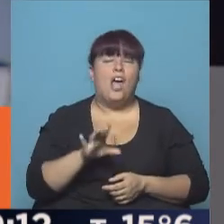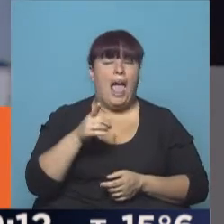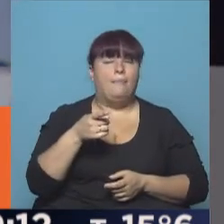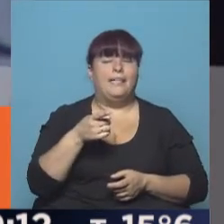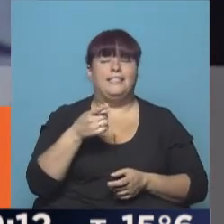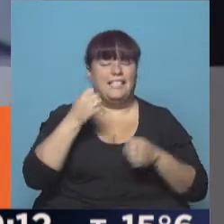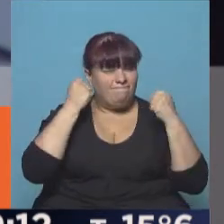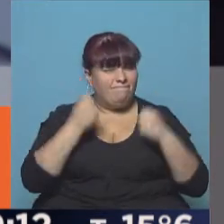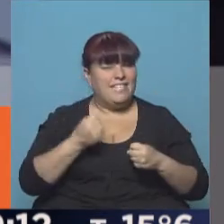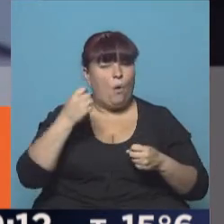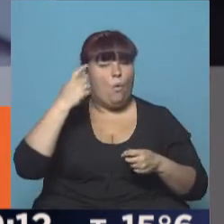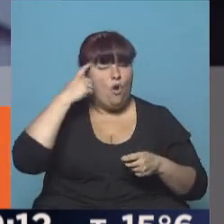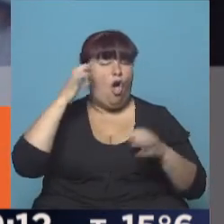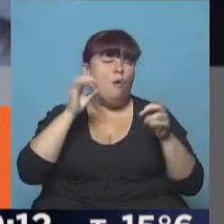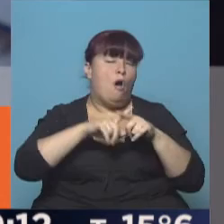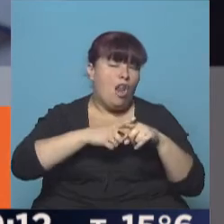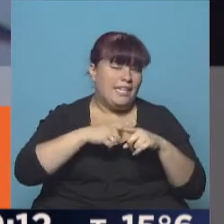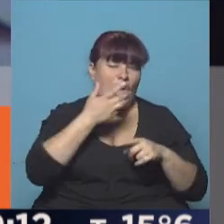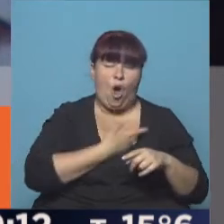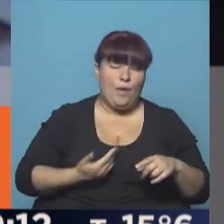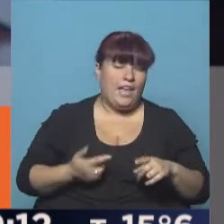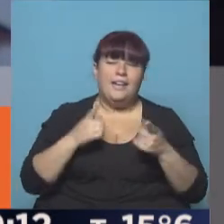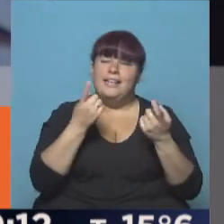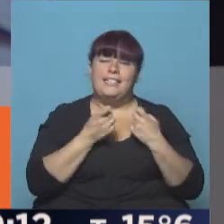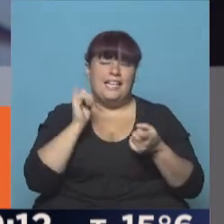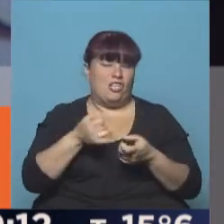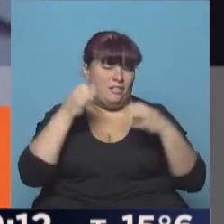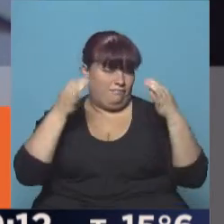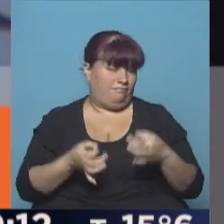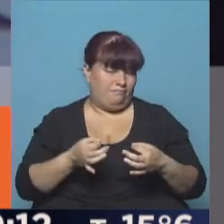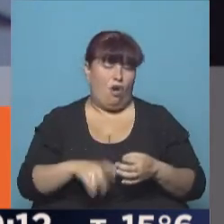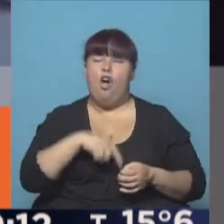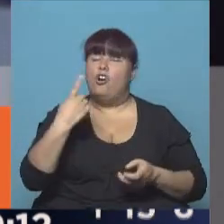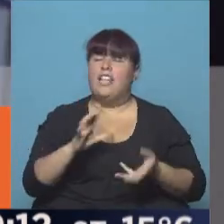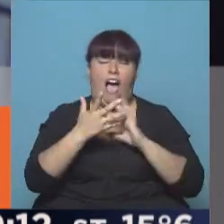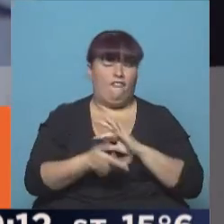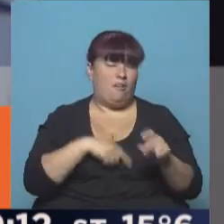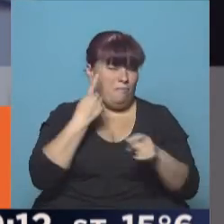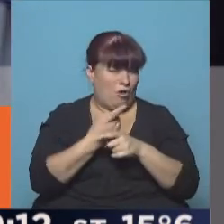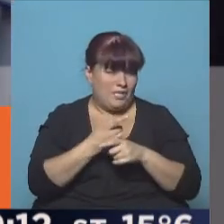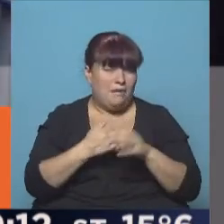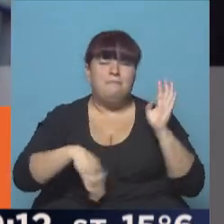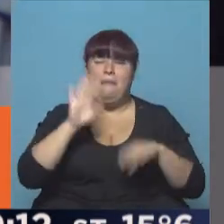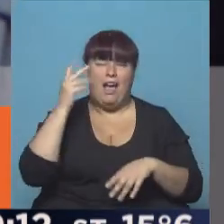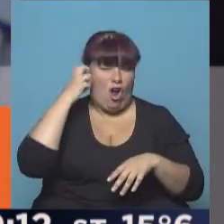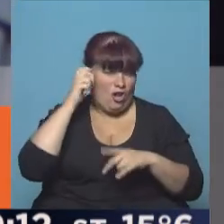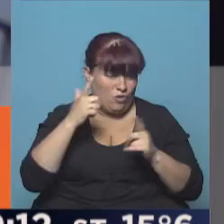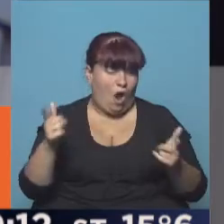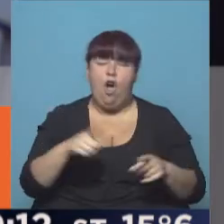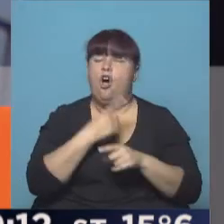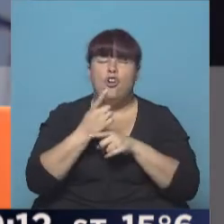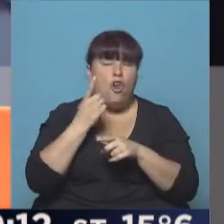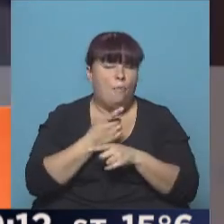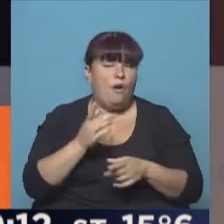la convicción intelectual o política del gobierno, sino de una necesidad concreta. De otra manera, no podría lograr mayorías en el Congreso o no